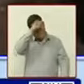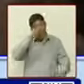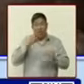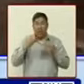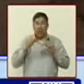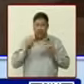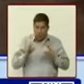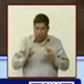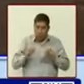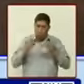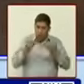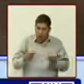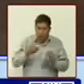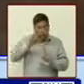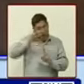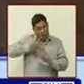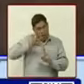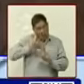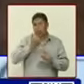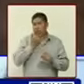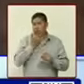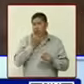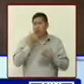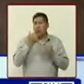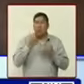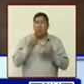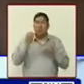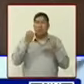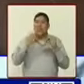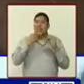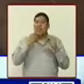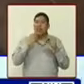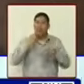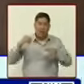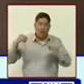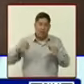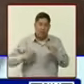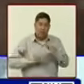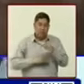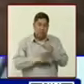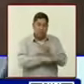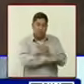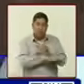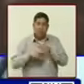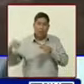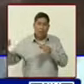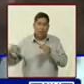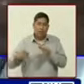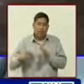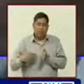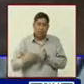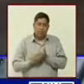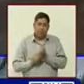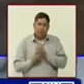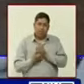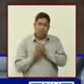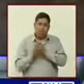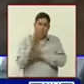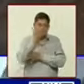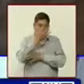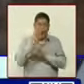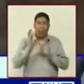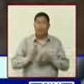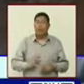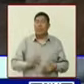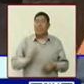todavía no tienen los estudios para decirnos cuál ha sido la causa de este problema, pero no es la única zona. Para el alcalde, la